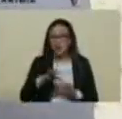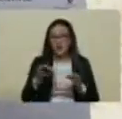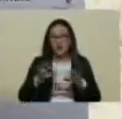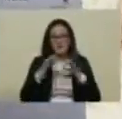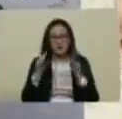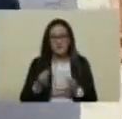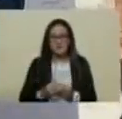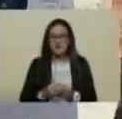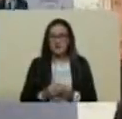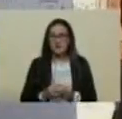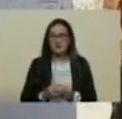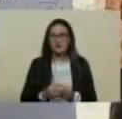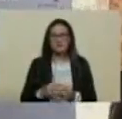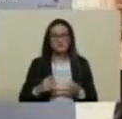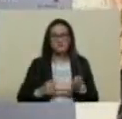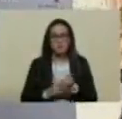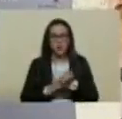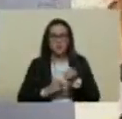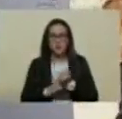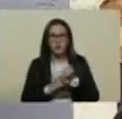familia estuvieron allí.